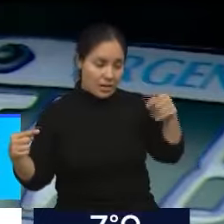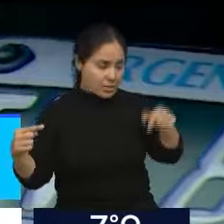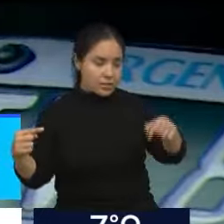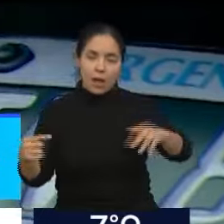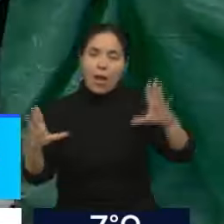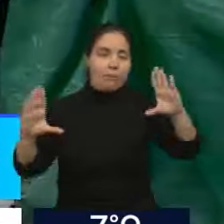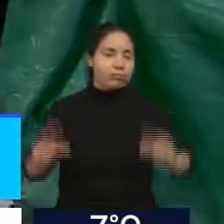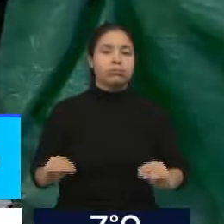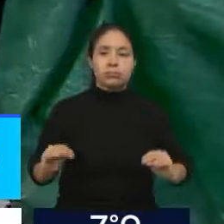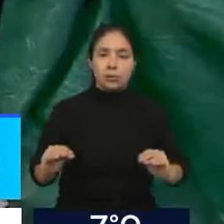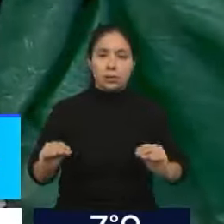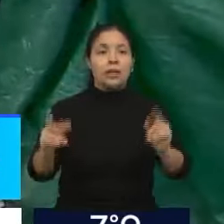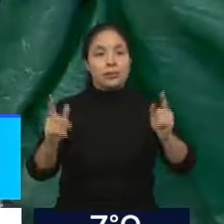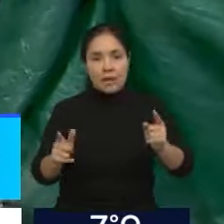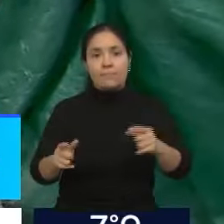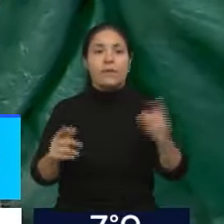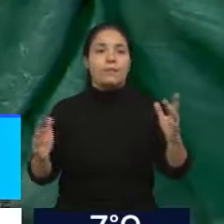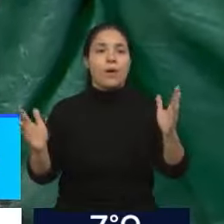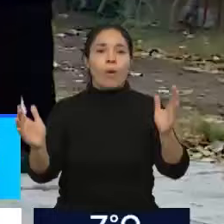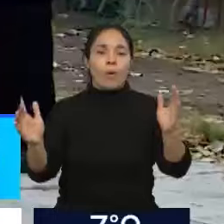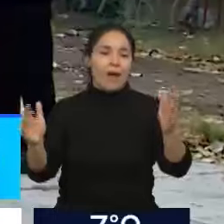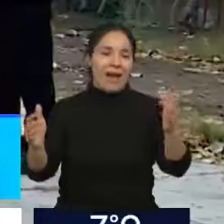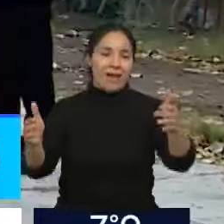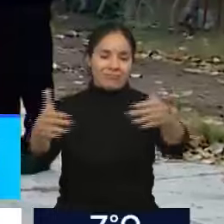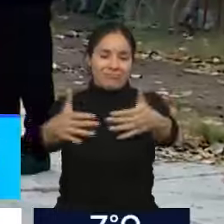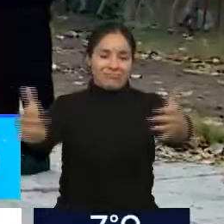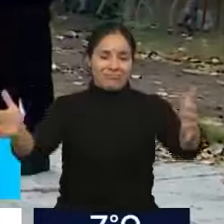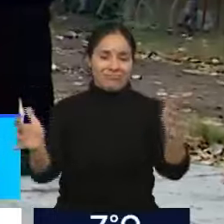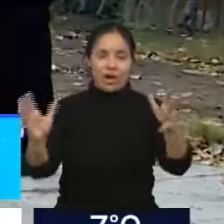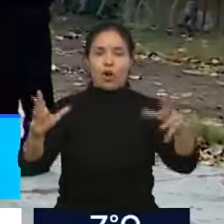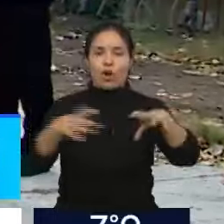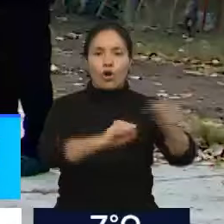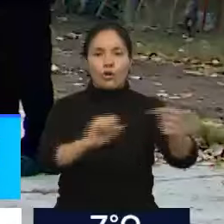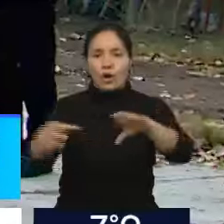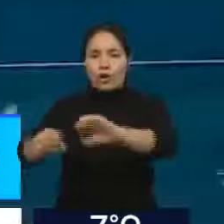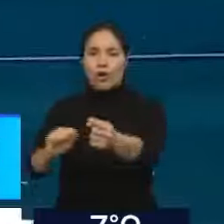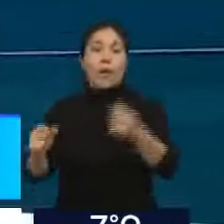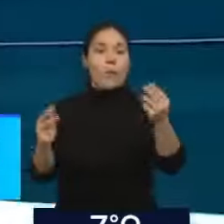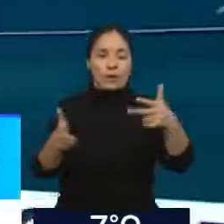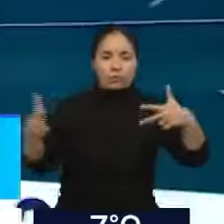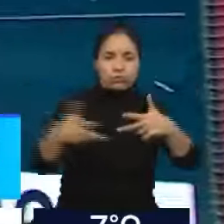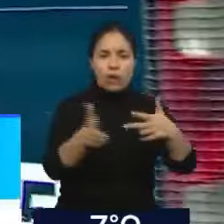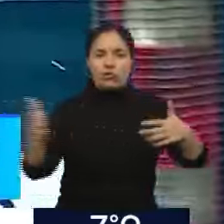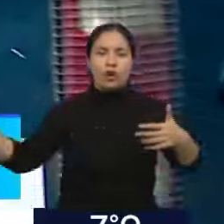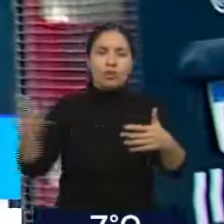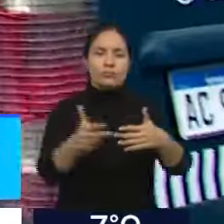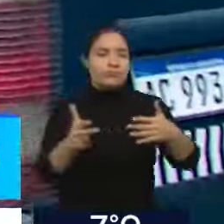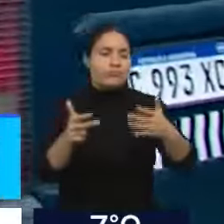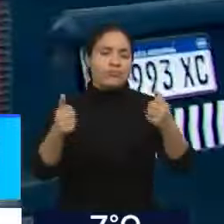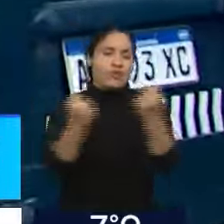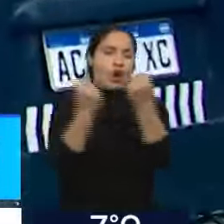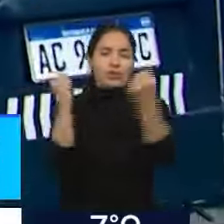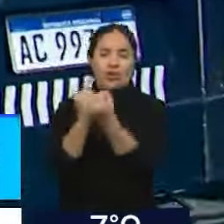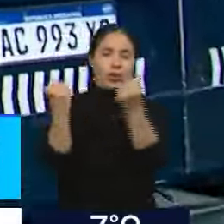de cordones. También los guardabarros rotos, porque llevaron también a la colisión algunos vehículos que estaban estacionados y tenían